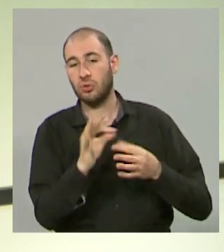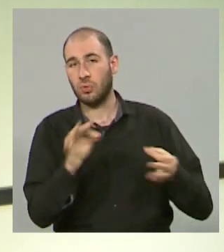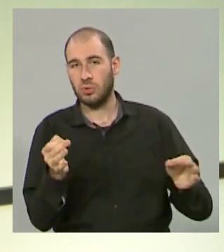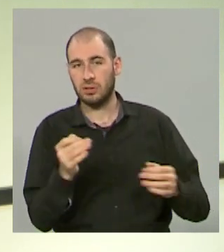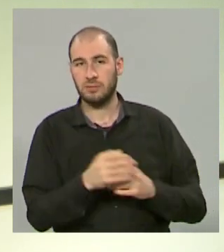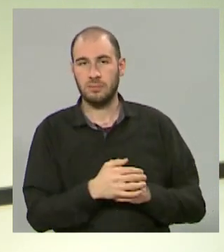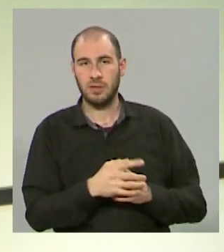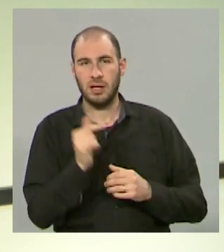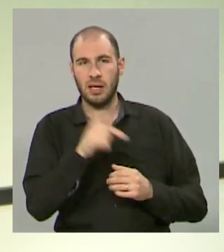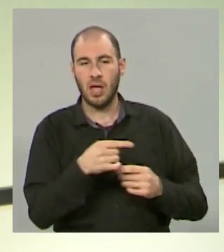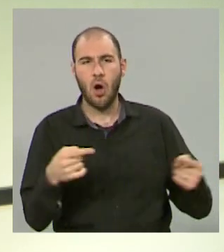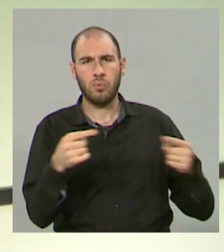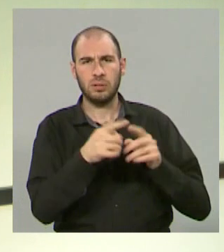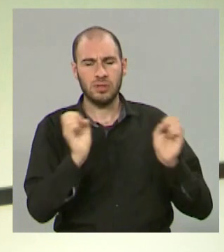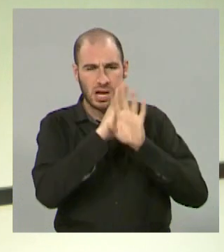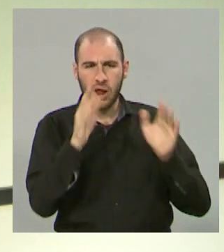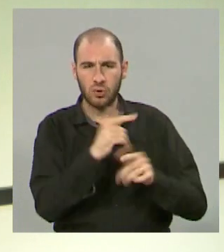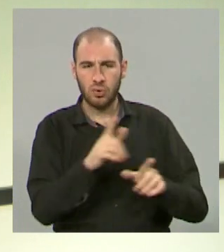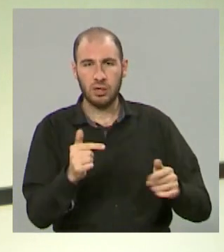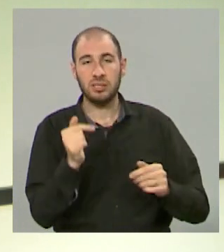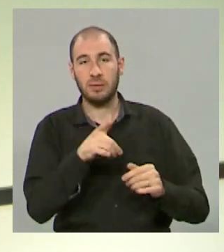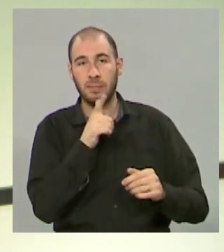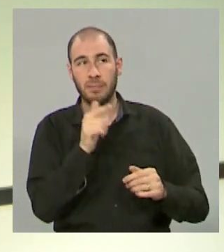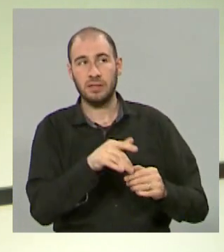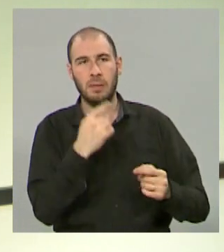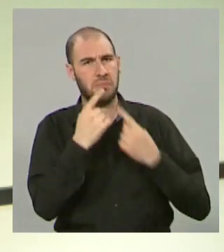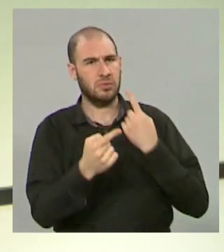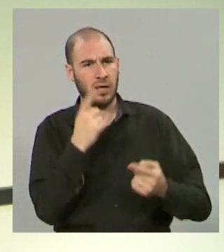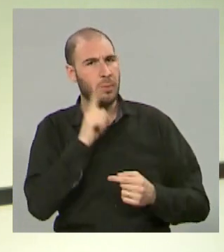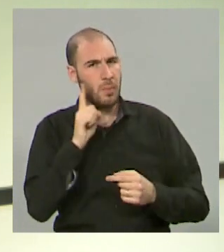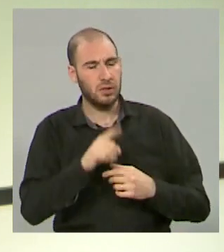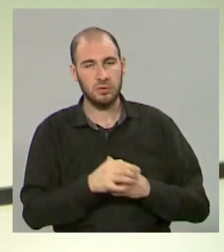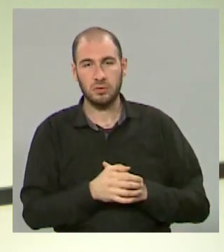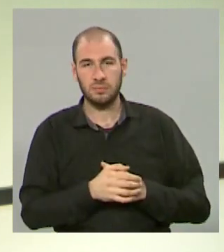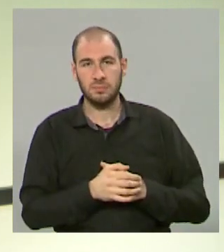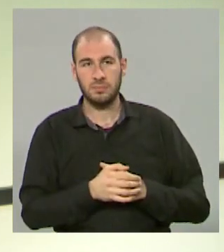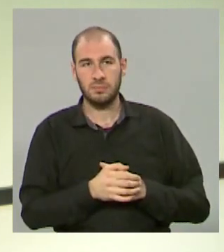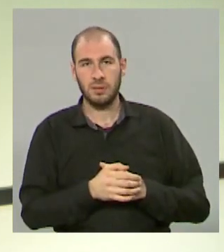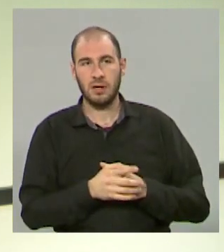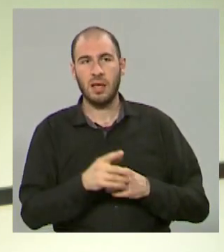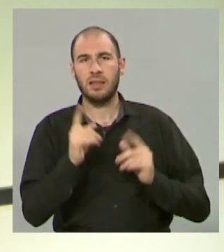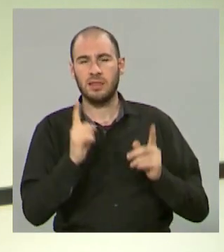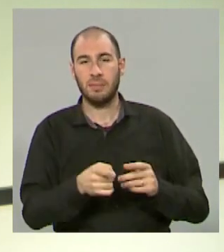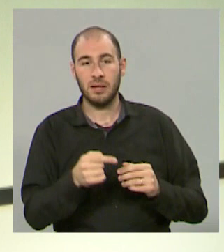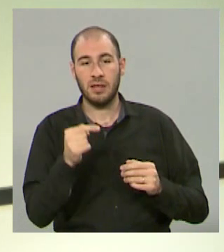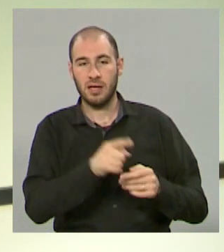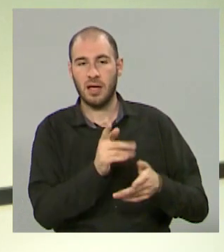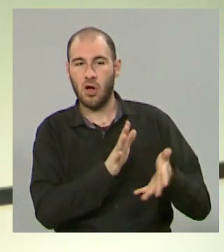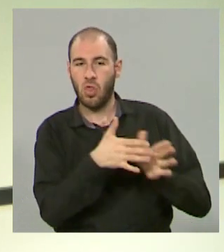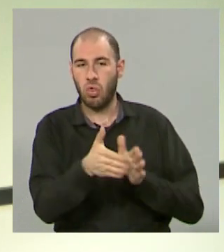trata de que no fue objetiva y hasta tendenciosa en los interrogatorios. Y principalmente que fue